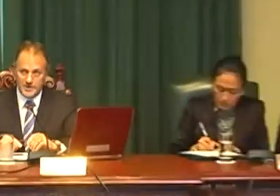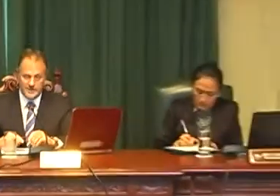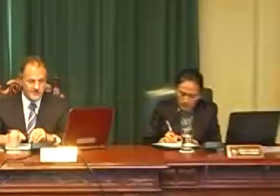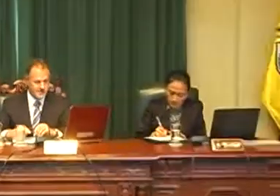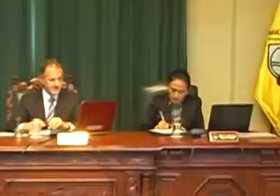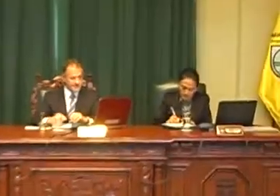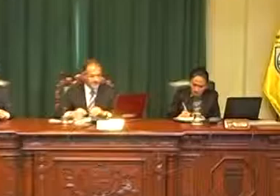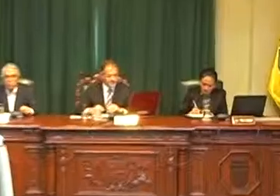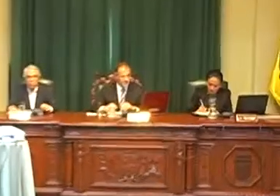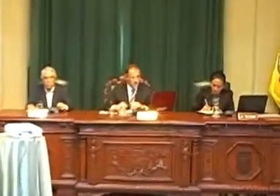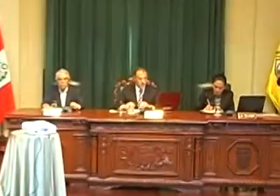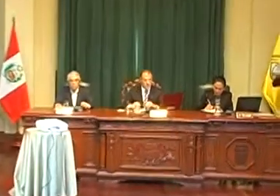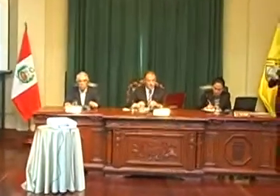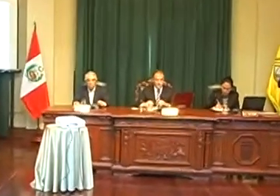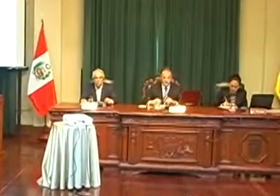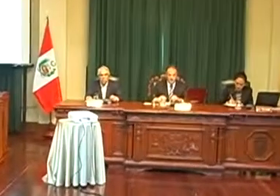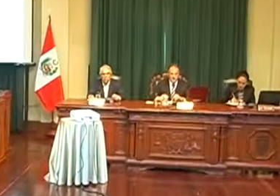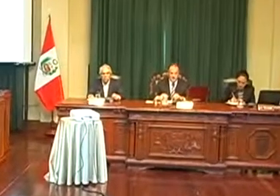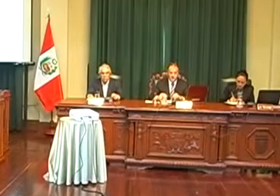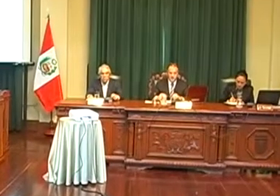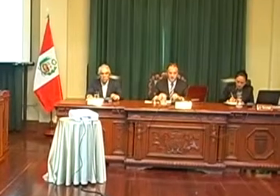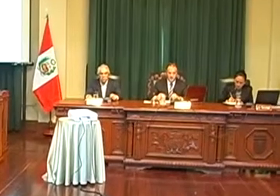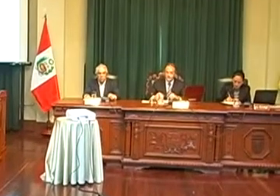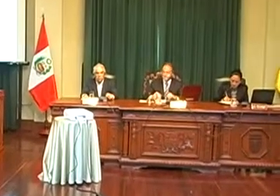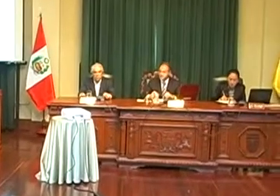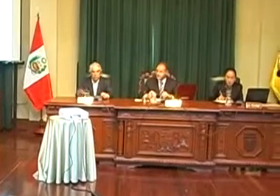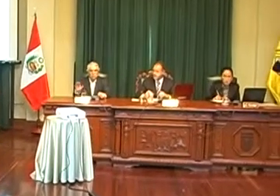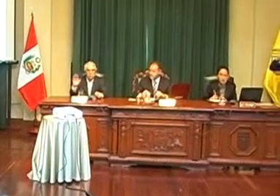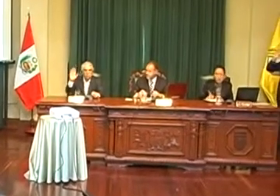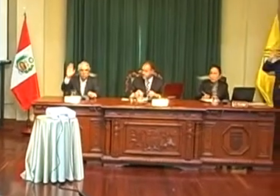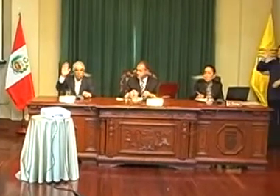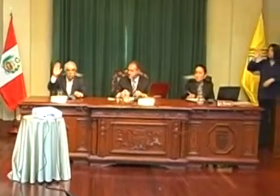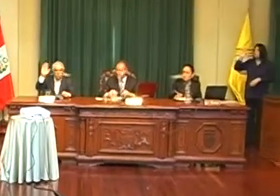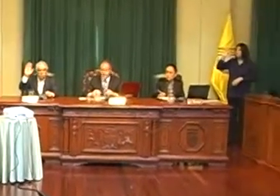favor de aprobar este acuerdo, si no se expresan en señal de conformidad.